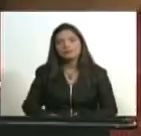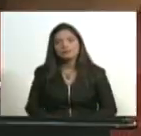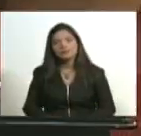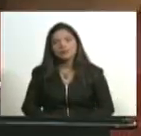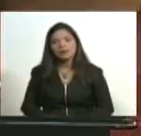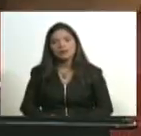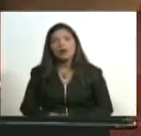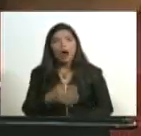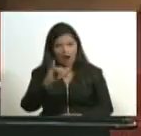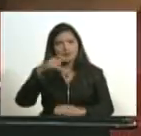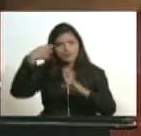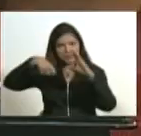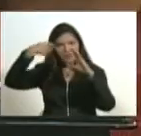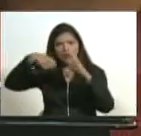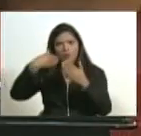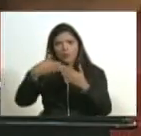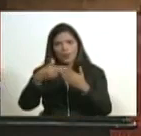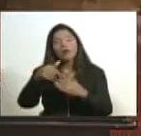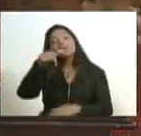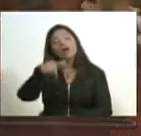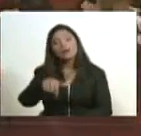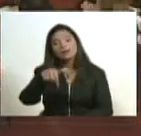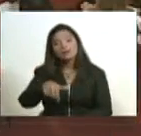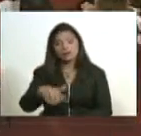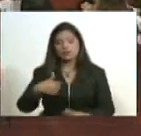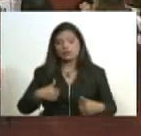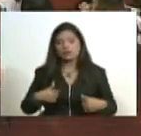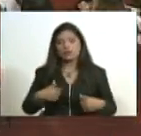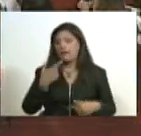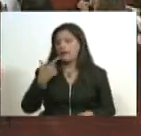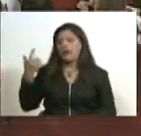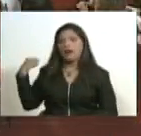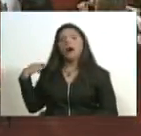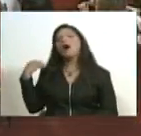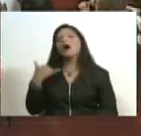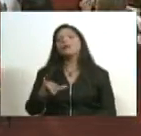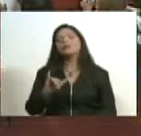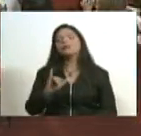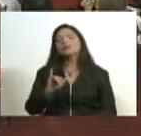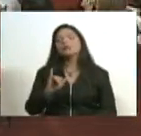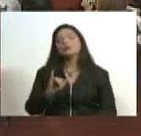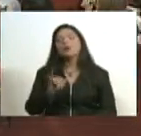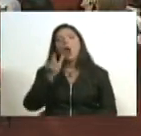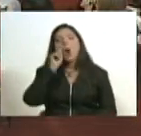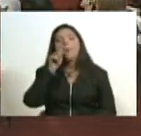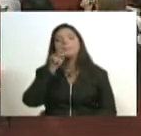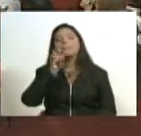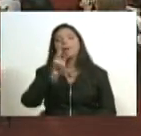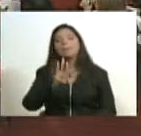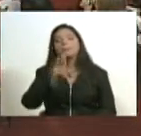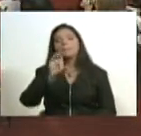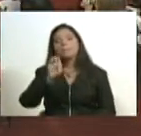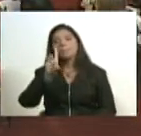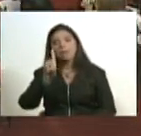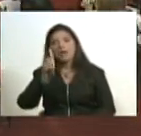Están los videos. Y de aquí, de donde estoy, de mi espalda, estaba Pedro Carmona Estanga.